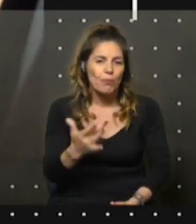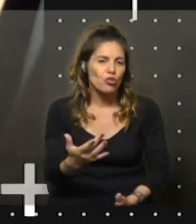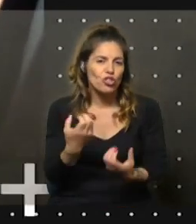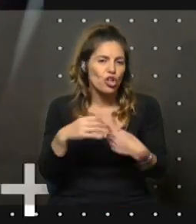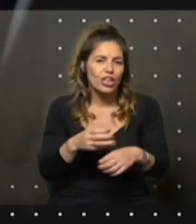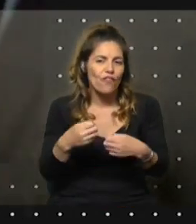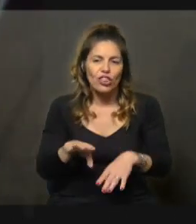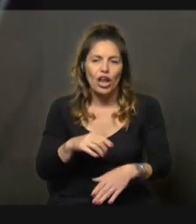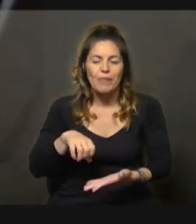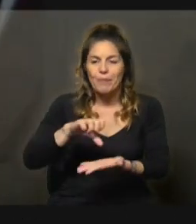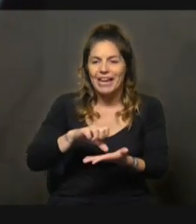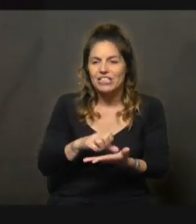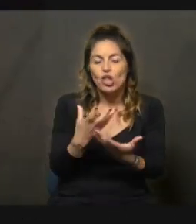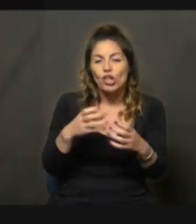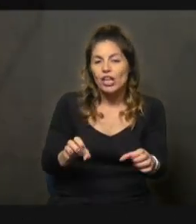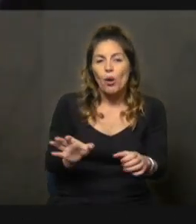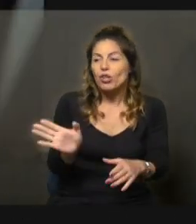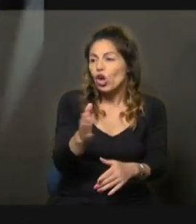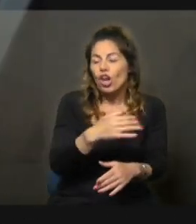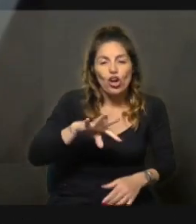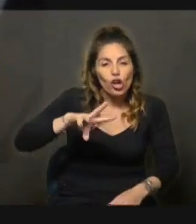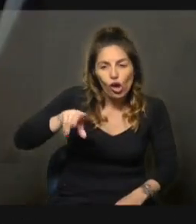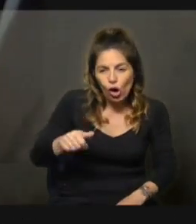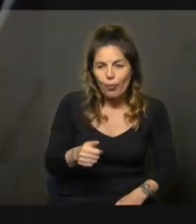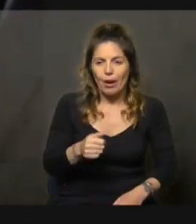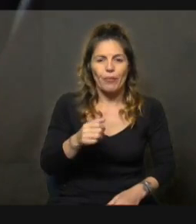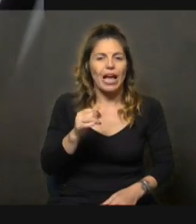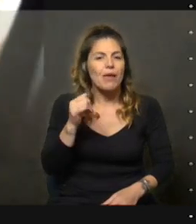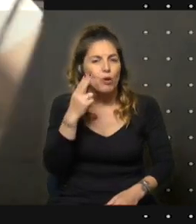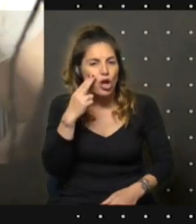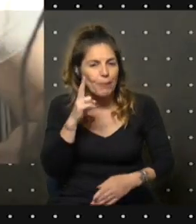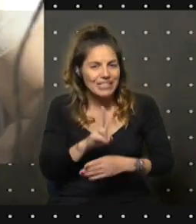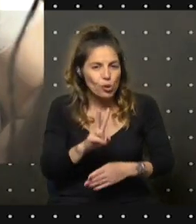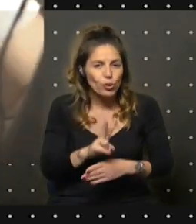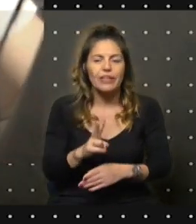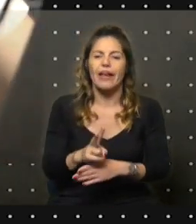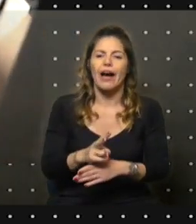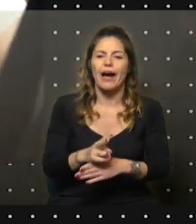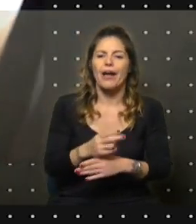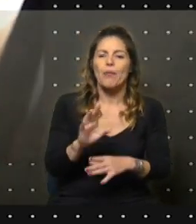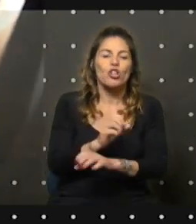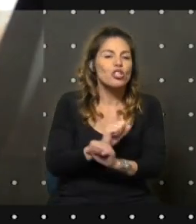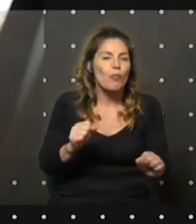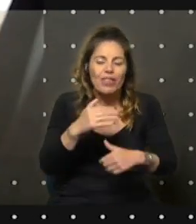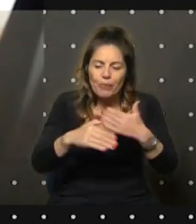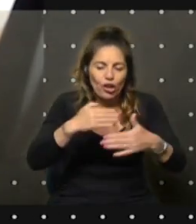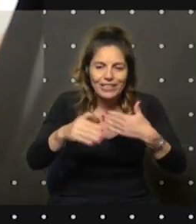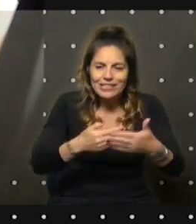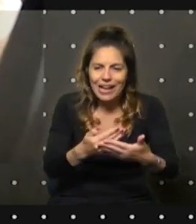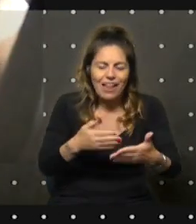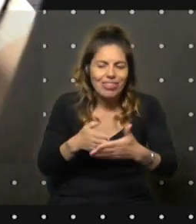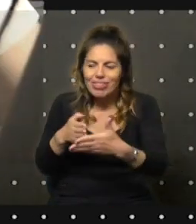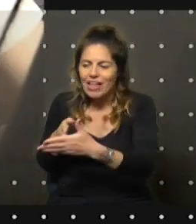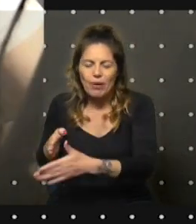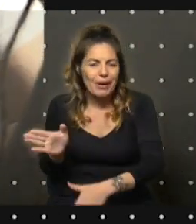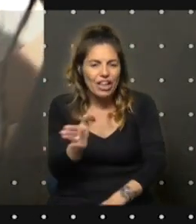dejar mi país No quiero dejar mi país porque por todos lados nos roban porque hay inseguridad porque no se puede progresar te ponen trabas